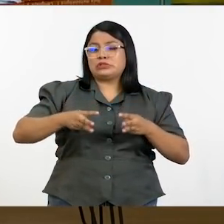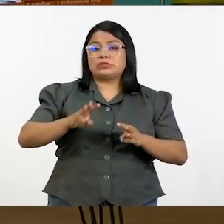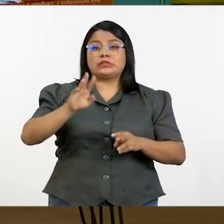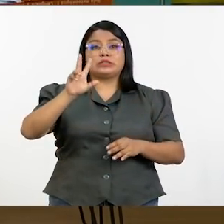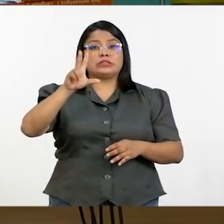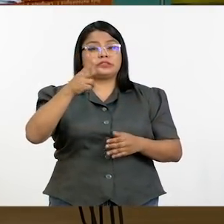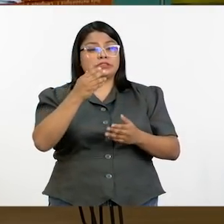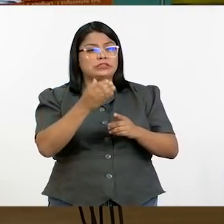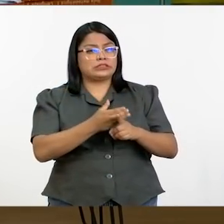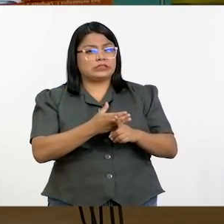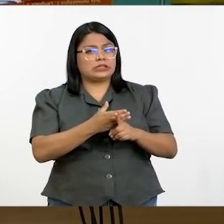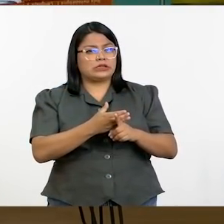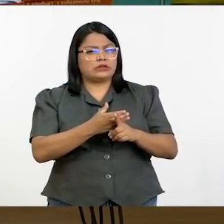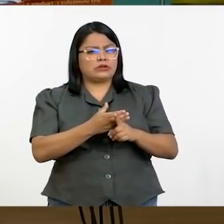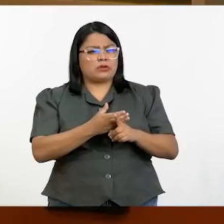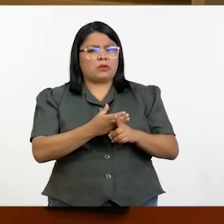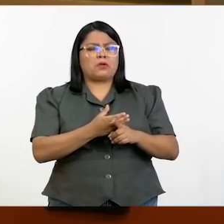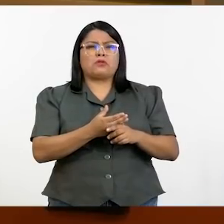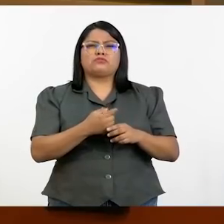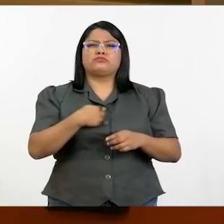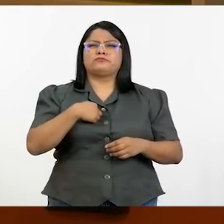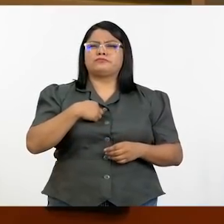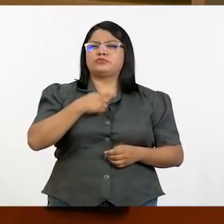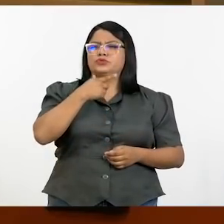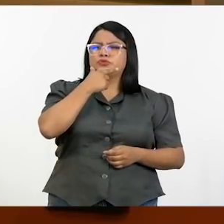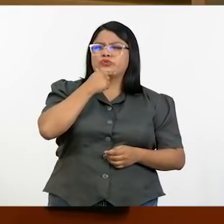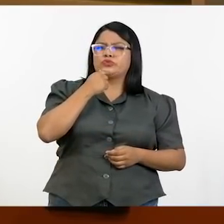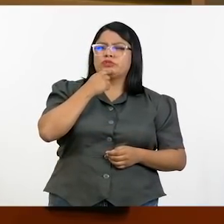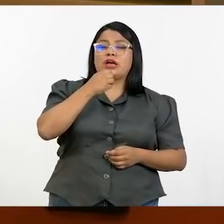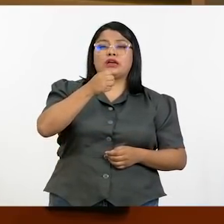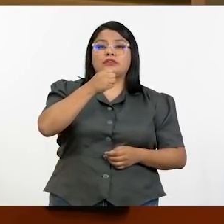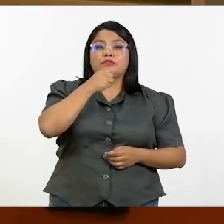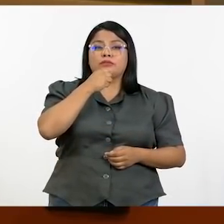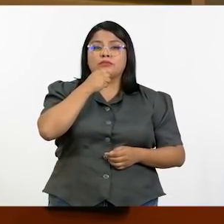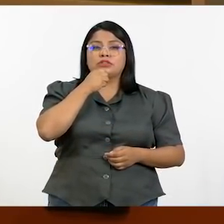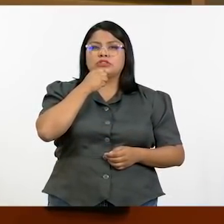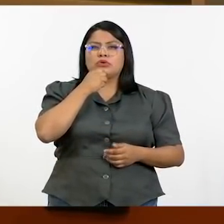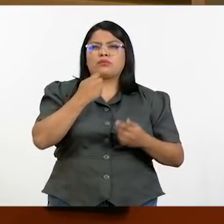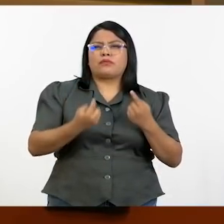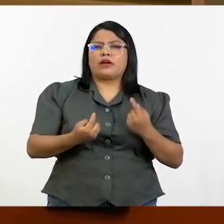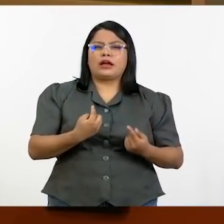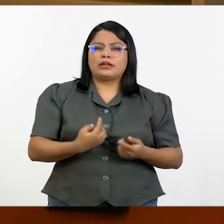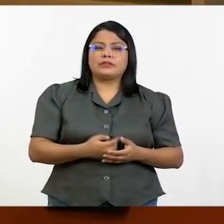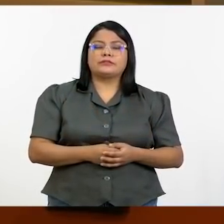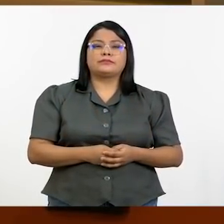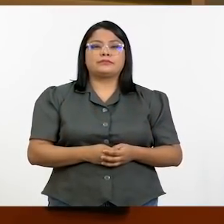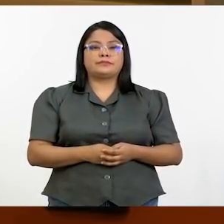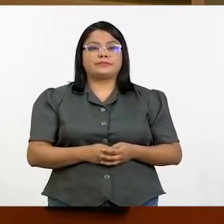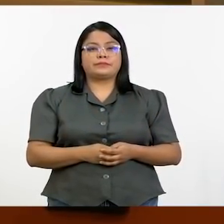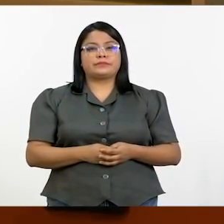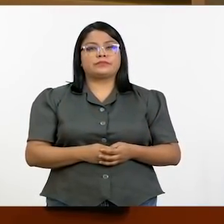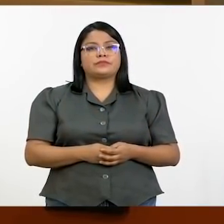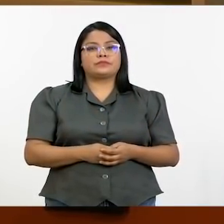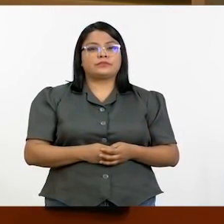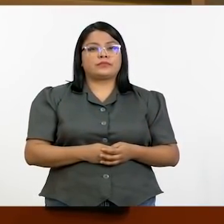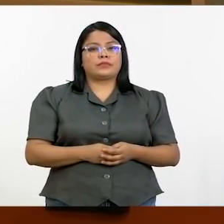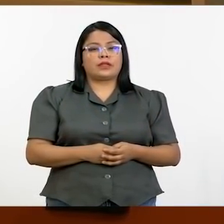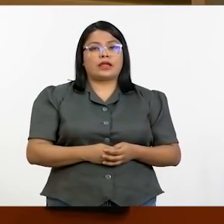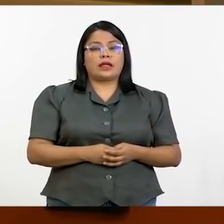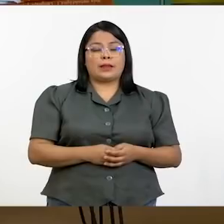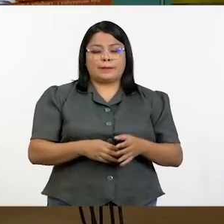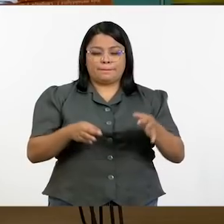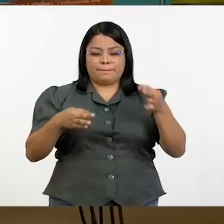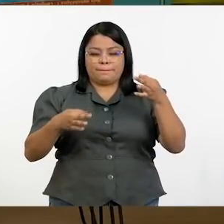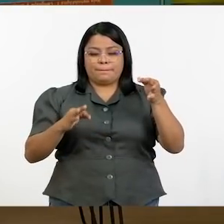tercer ciclo y que nos serán de gran utilidad, quiero preguntarle, ¿qué información encontramos en las primeras páginas de estas guías? En